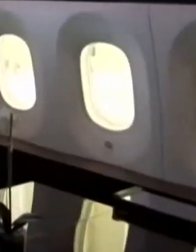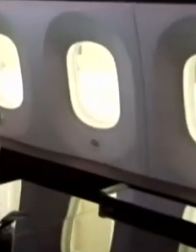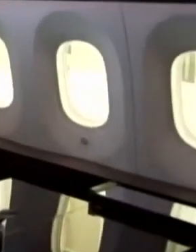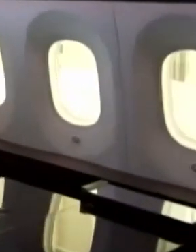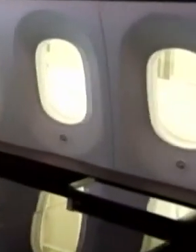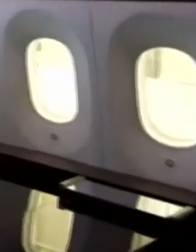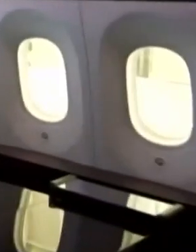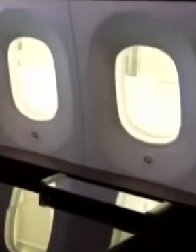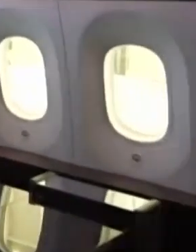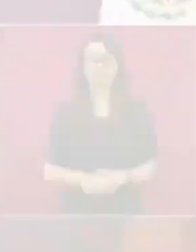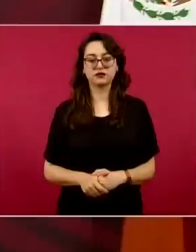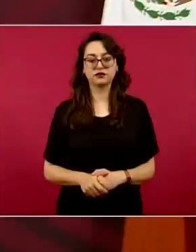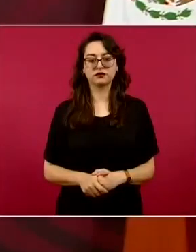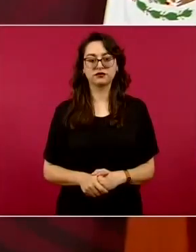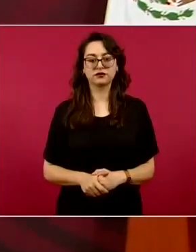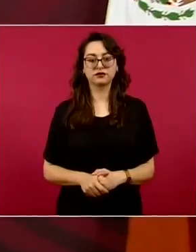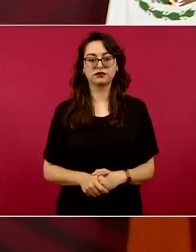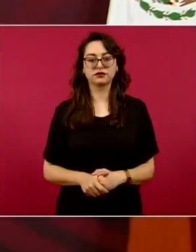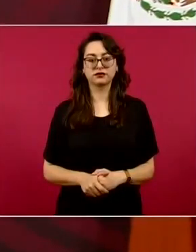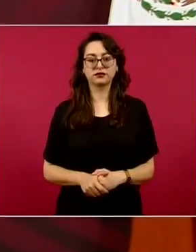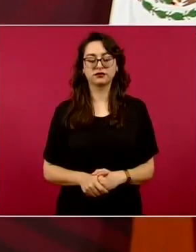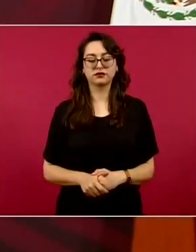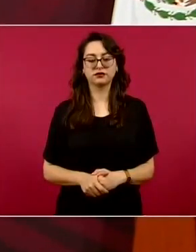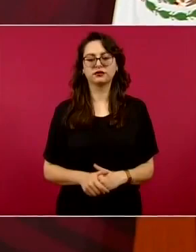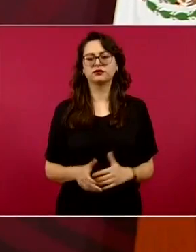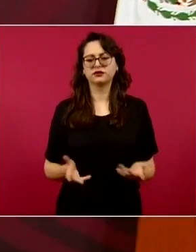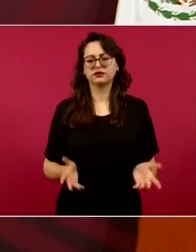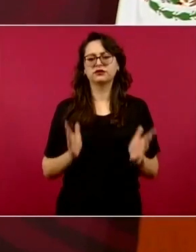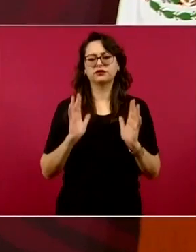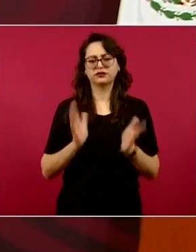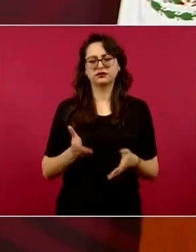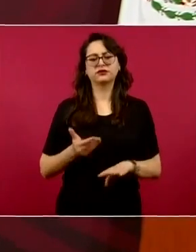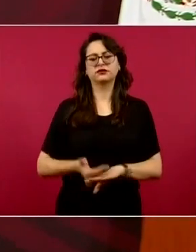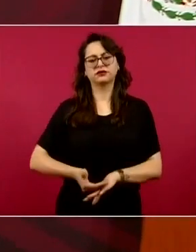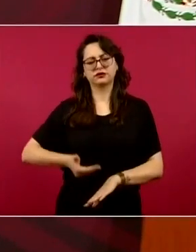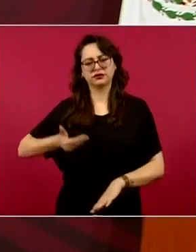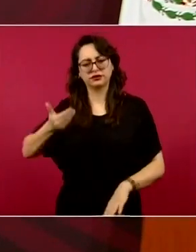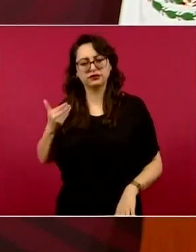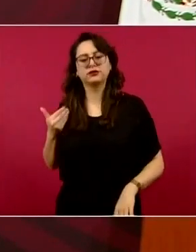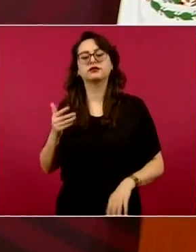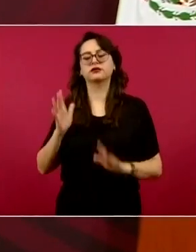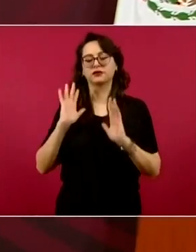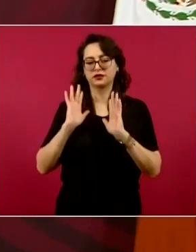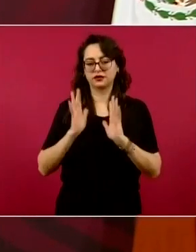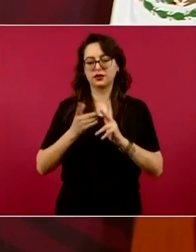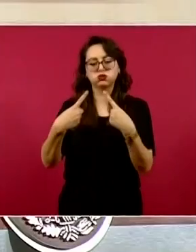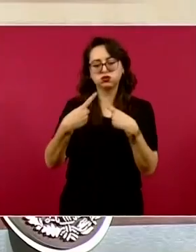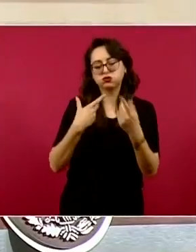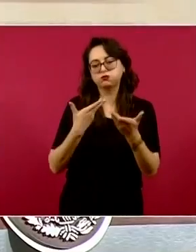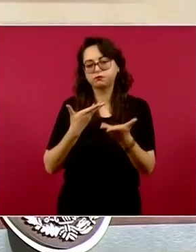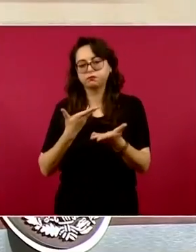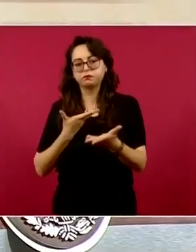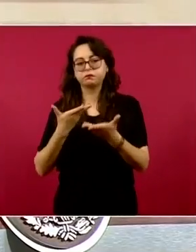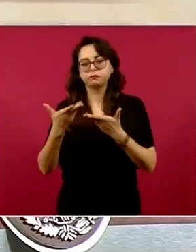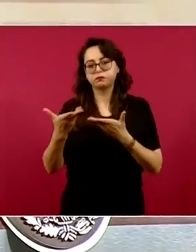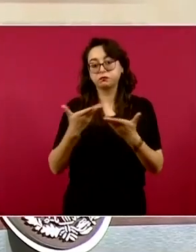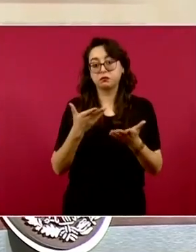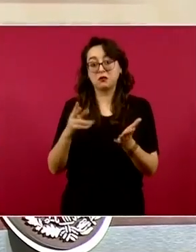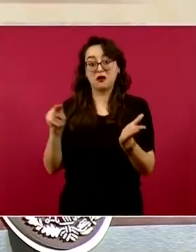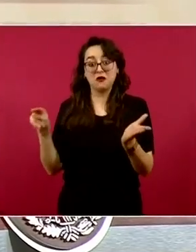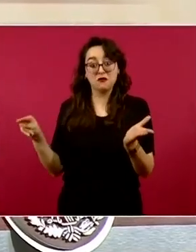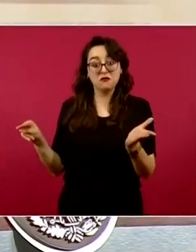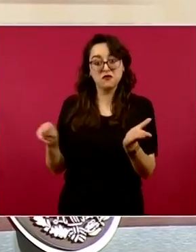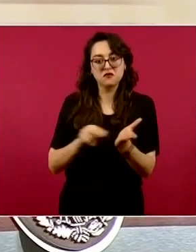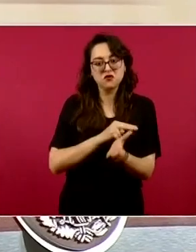presidente se estaba viendo pero todavía no sé si ya este se firmó